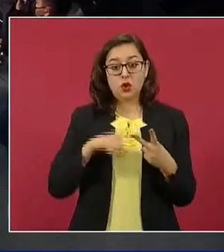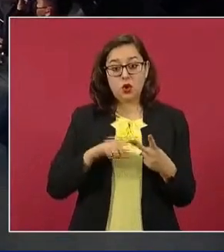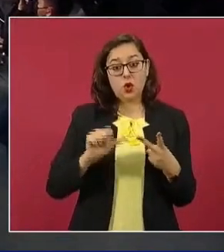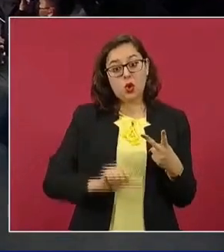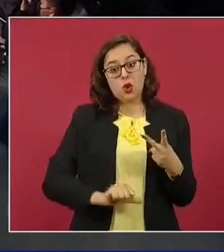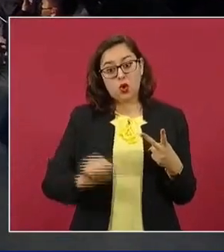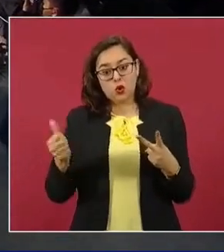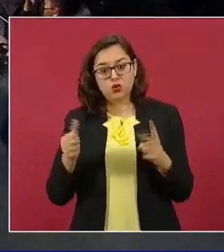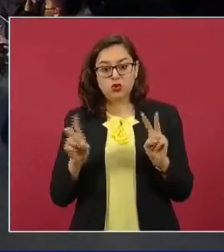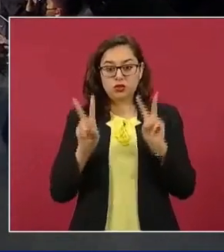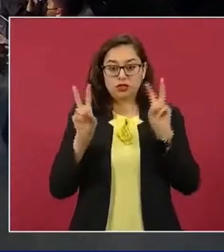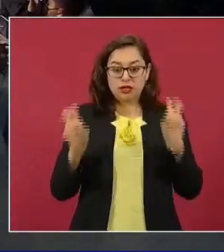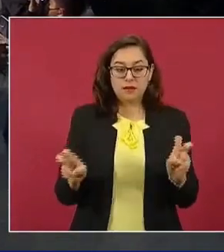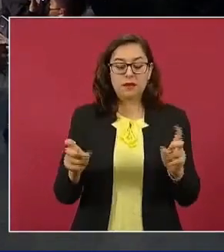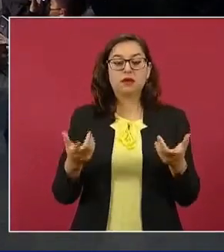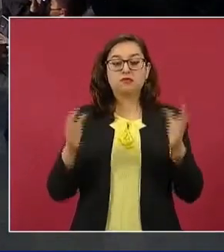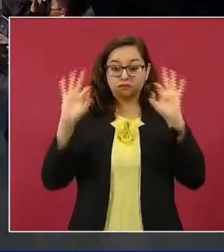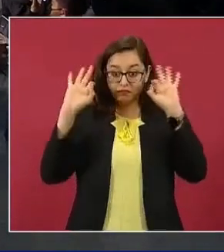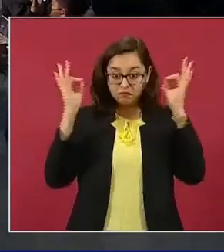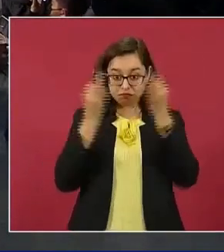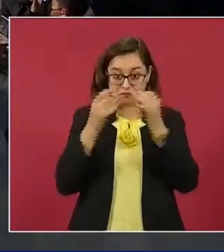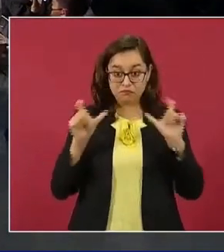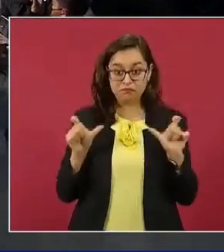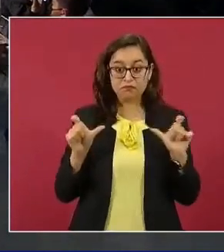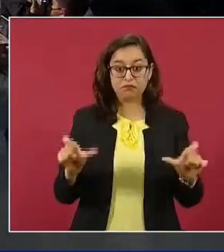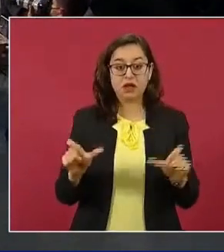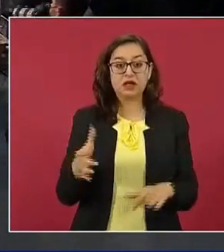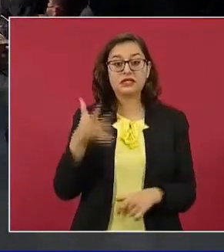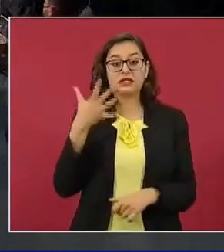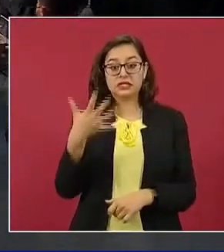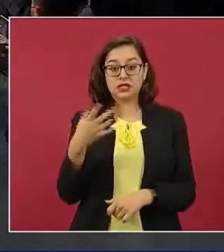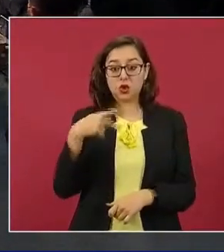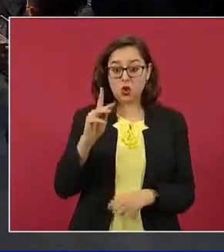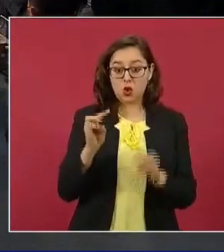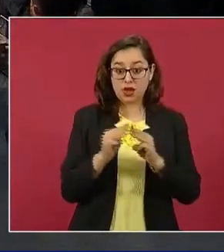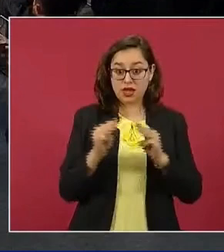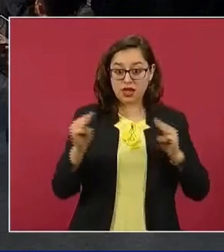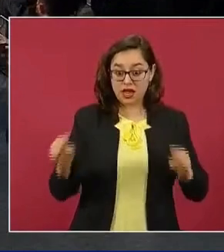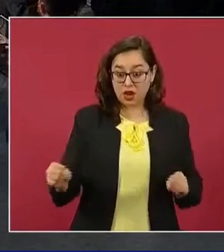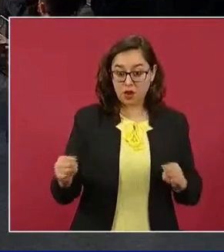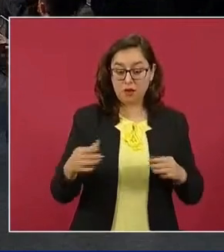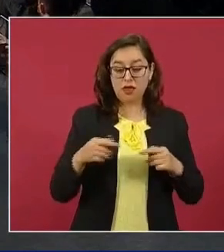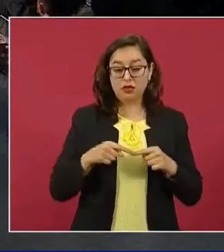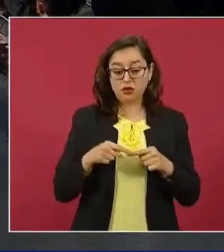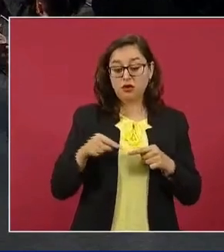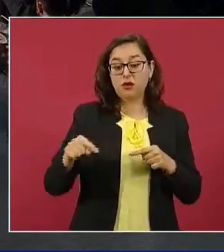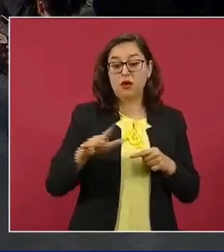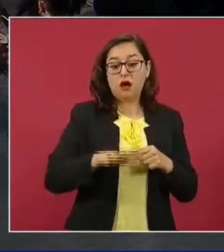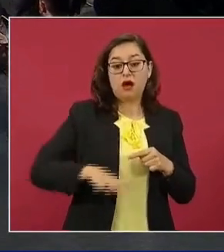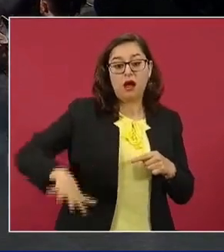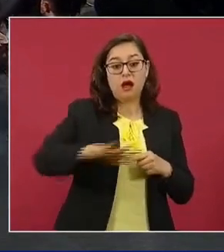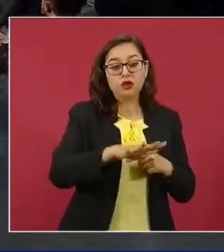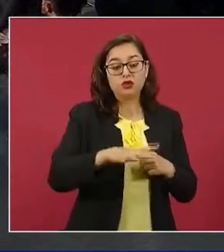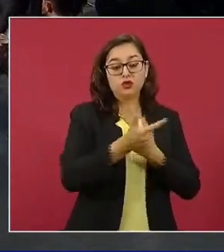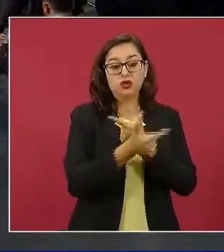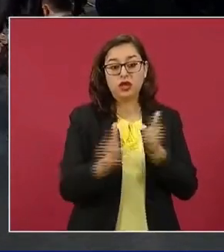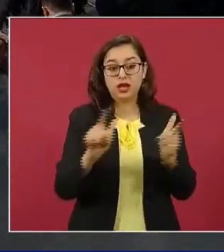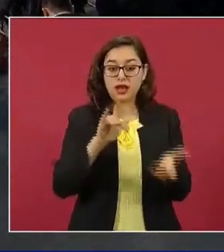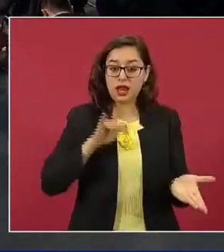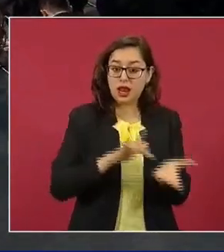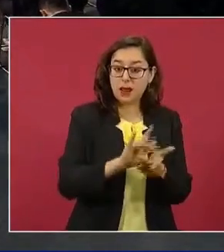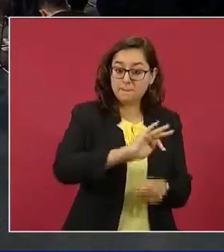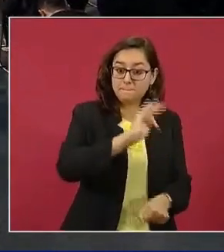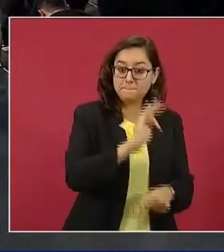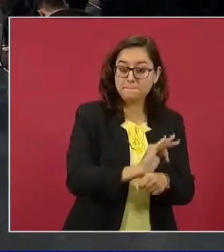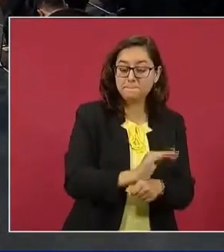aduana, porque la aduana se iba a recorrer 25 kilómetros, justamente en apoyo de la zona libre, pero todavía